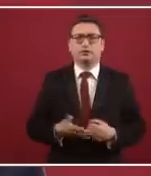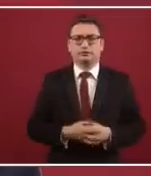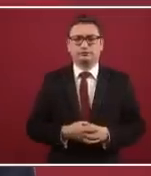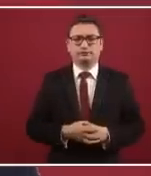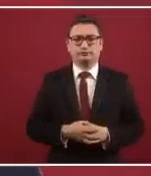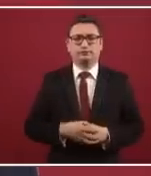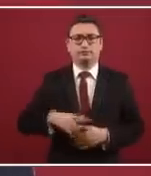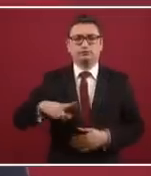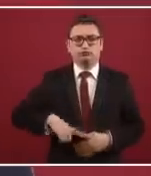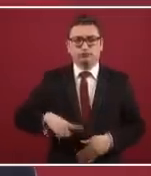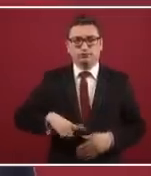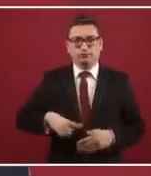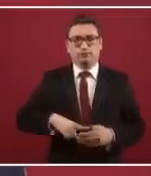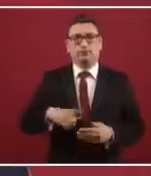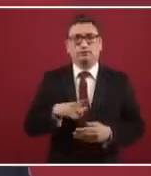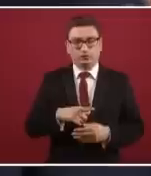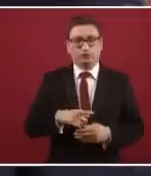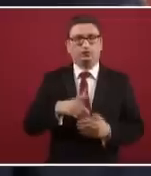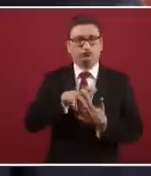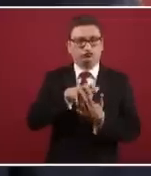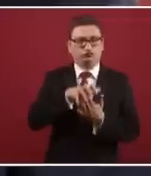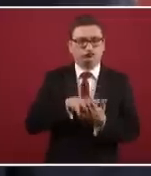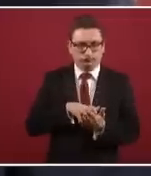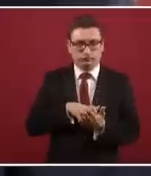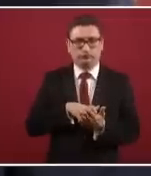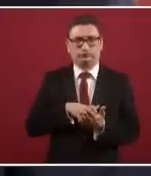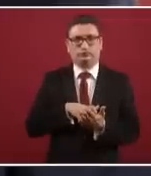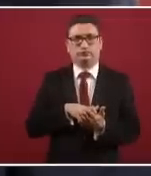Que es el gobierno el que se está apretando el cinturón.